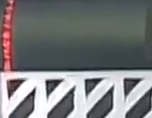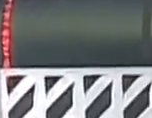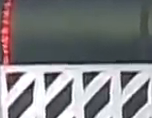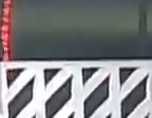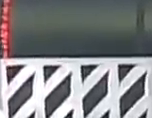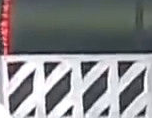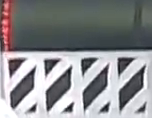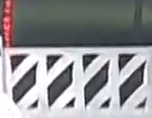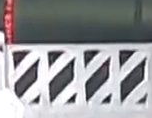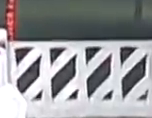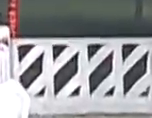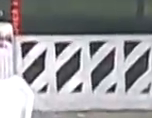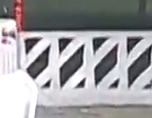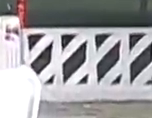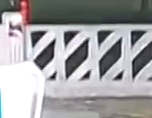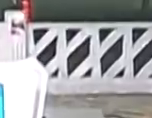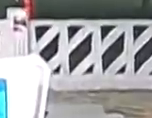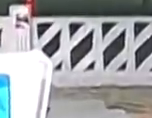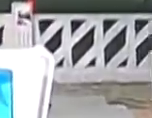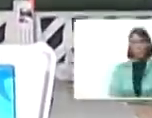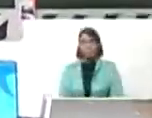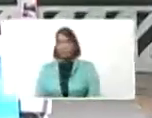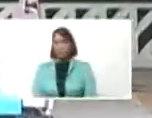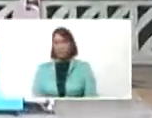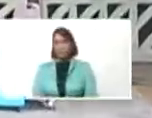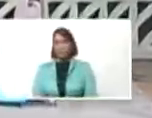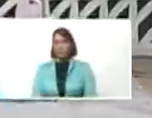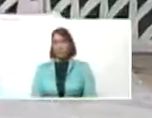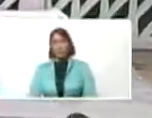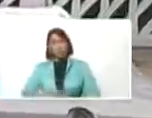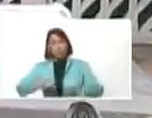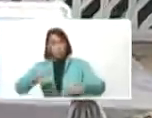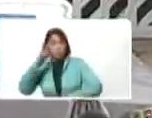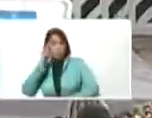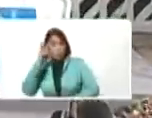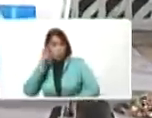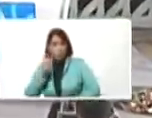de San Juan! ¡Y que suenen los tambores! Que suenen los tambores.